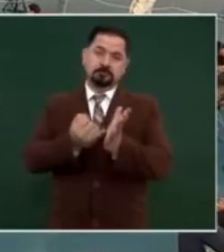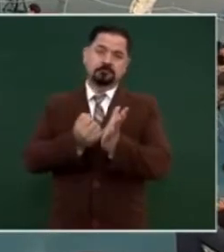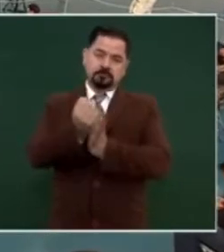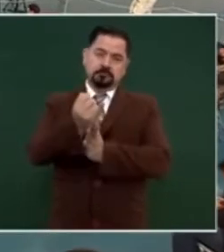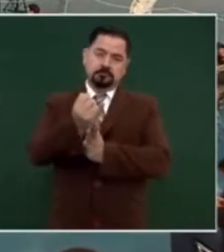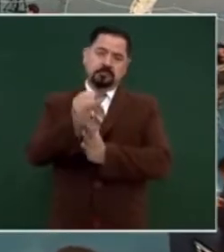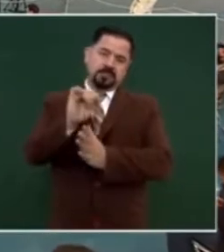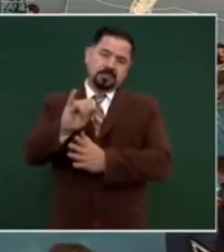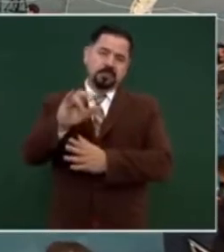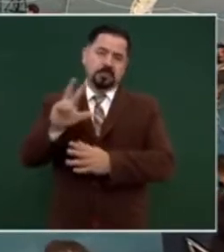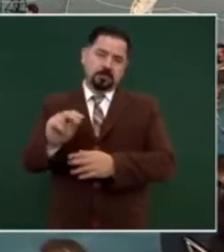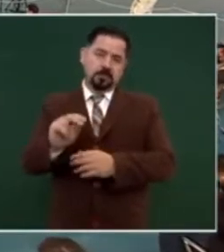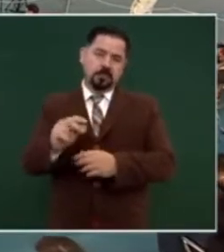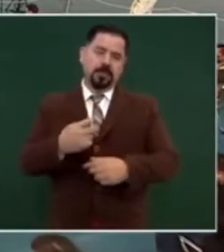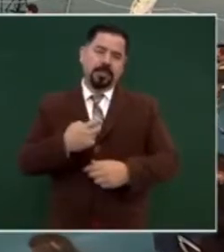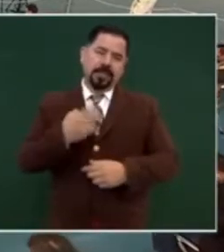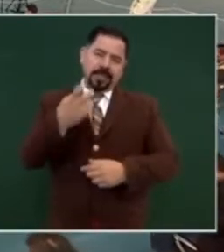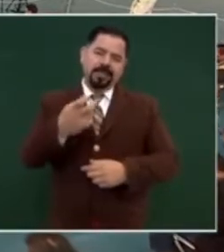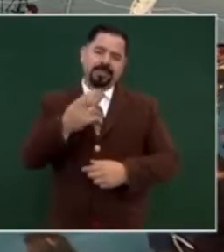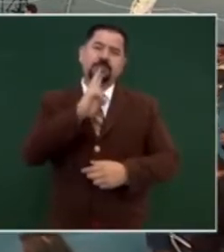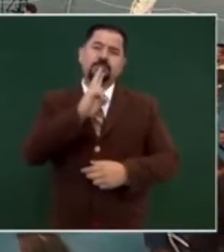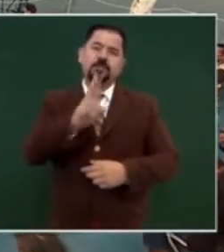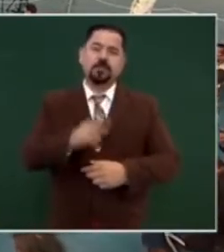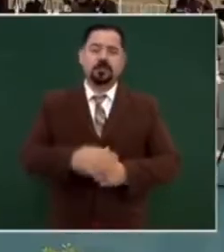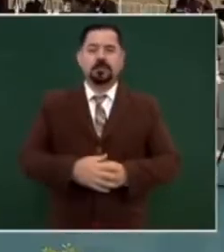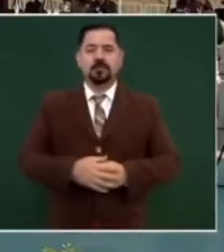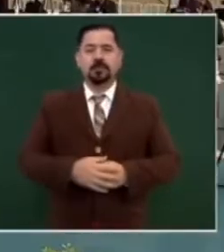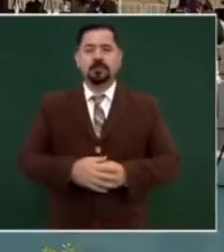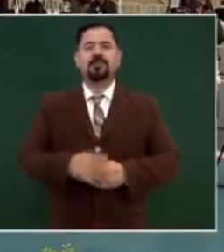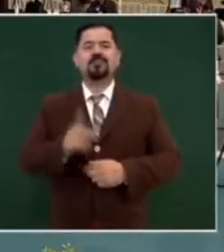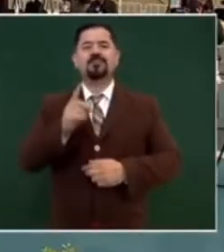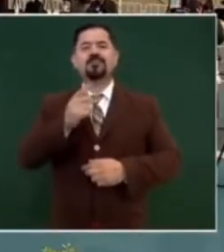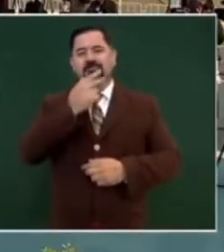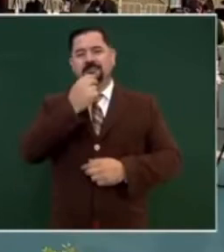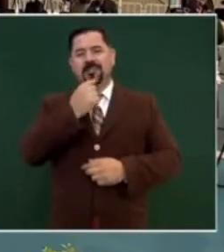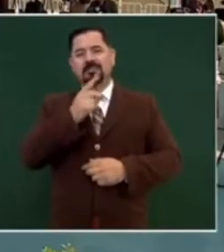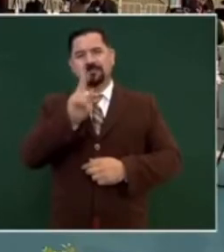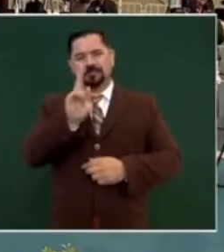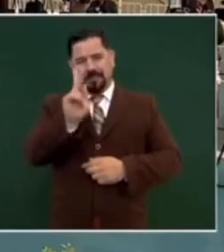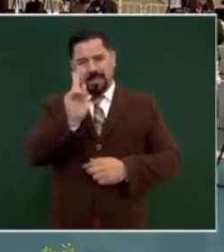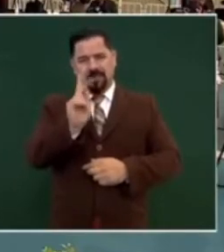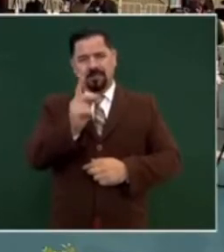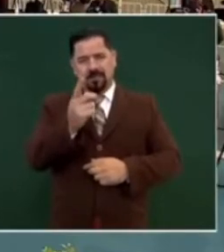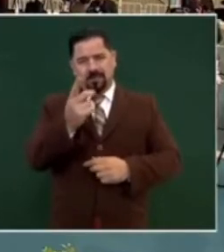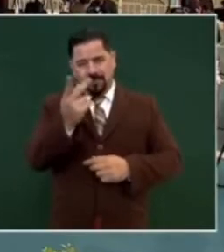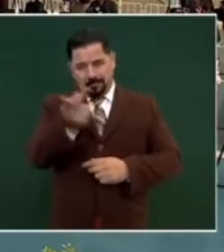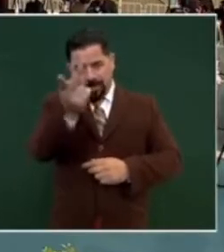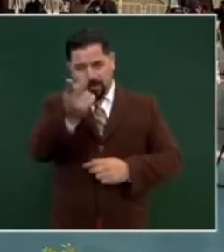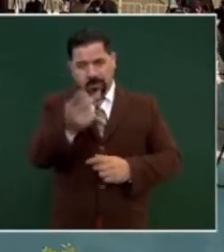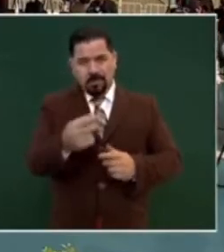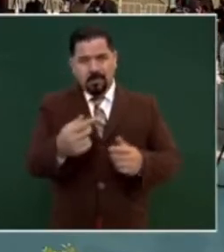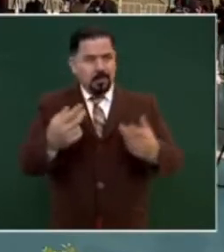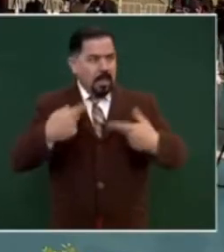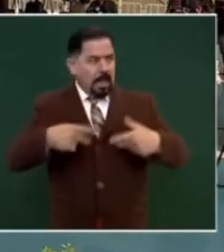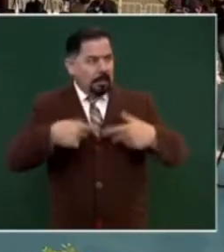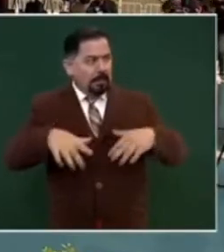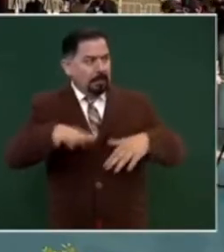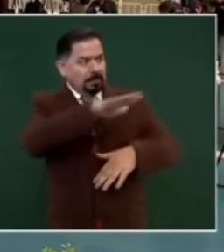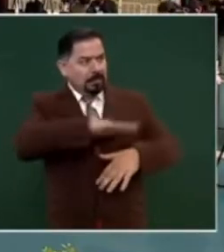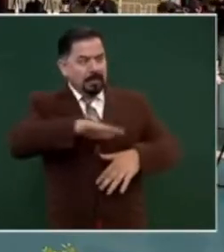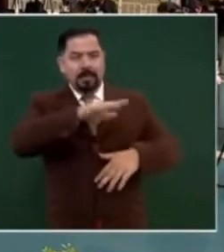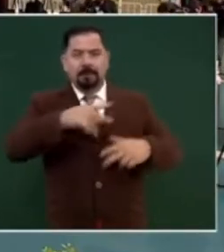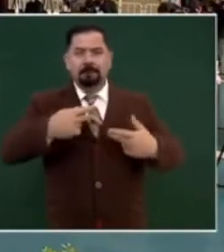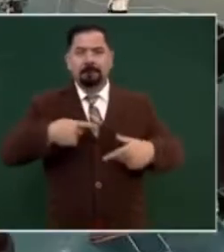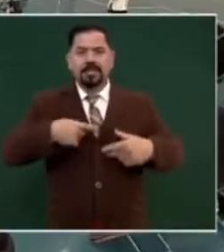eso es lo que puedo contestar pero déjenme insistir en esto que le diría a la gente a la gente de a pie a los sonorenses que